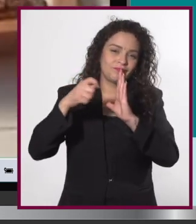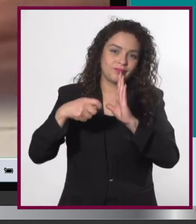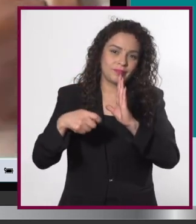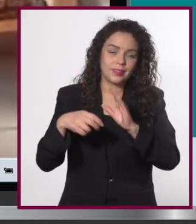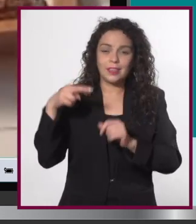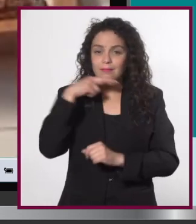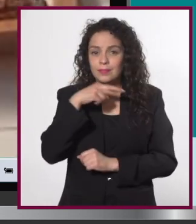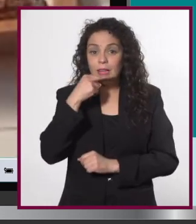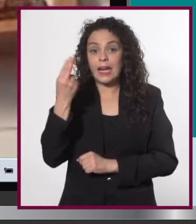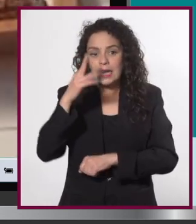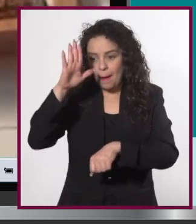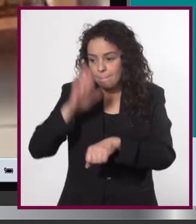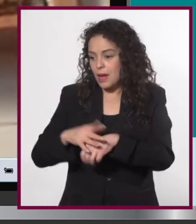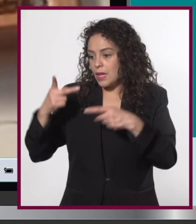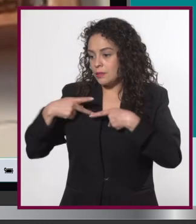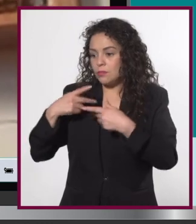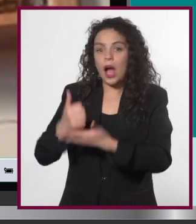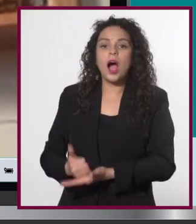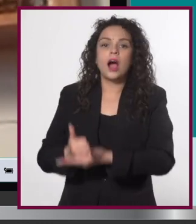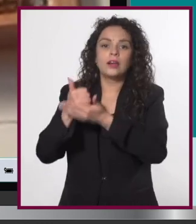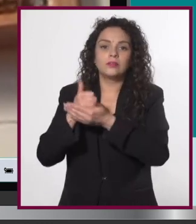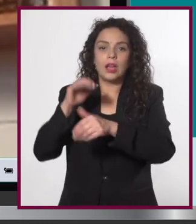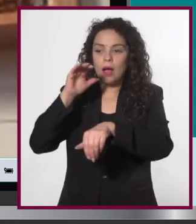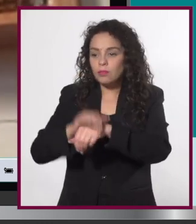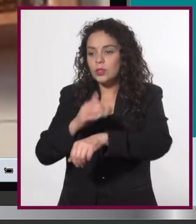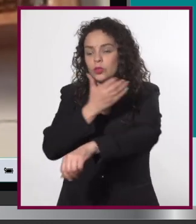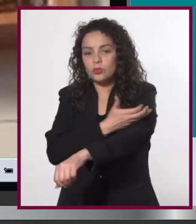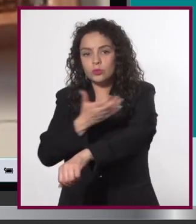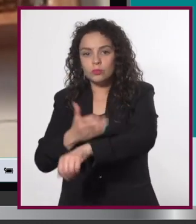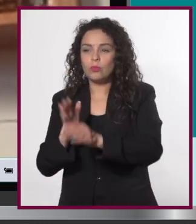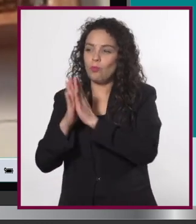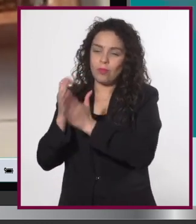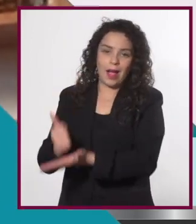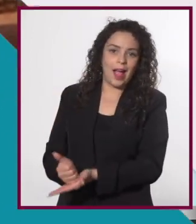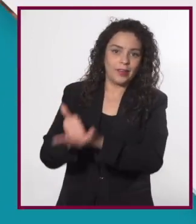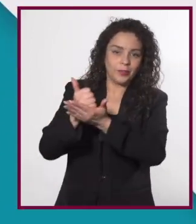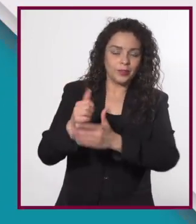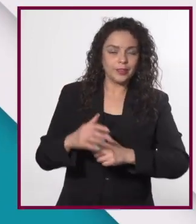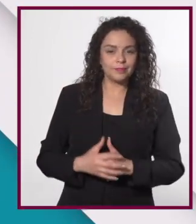necesitas más gente, más amigos, compañeros que te ayuden.